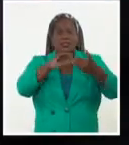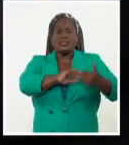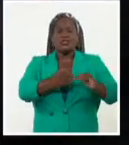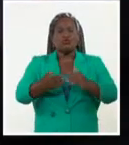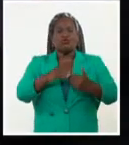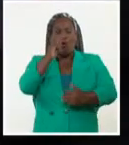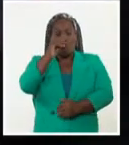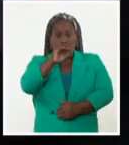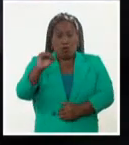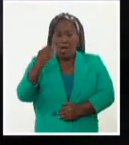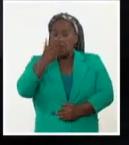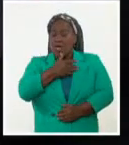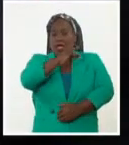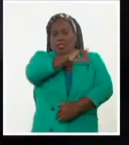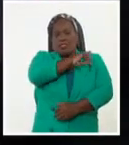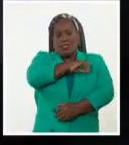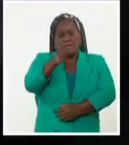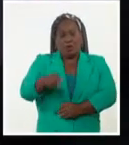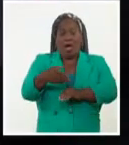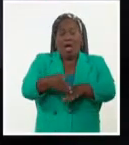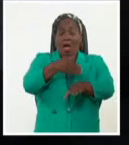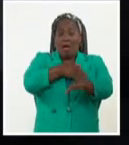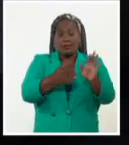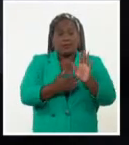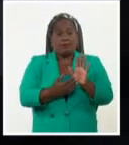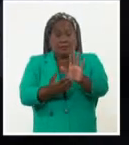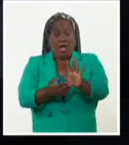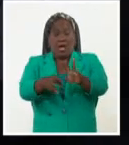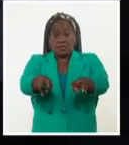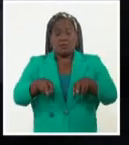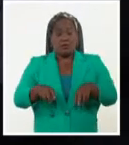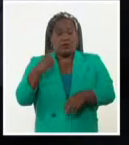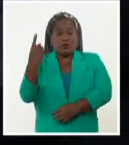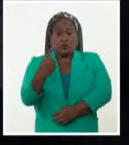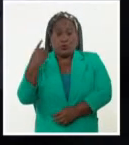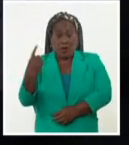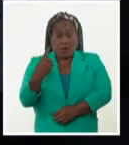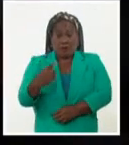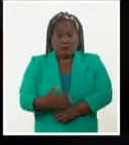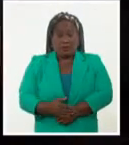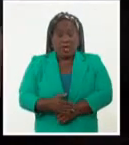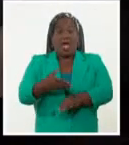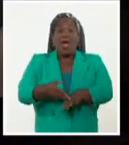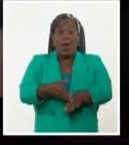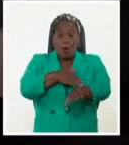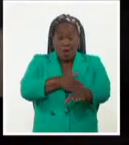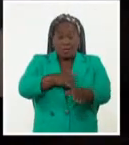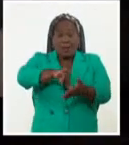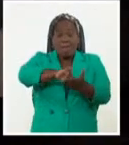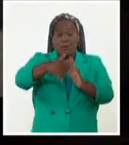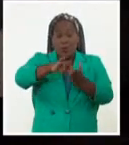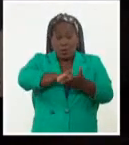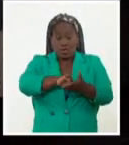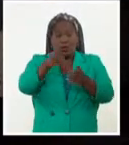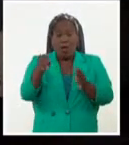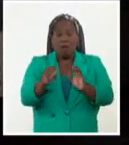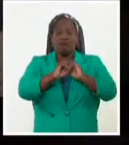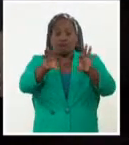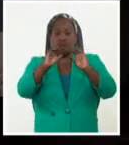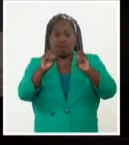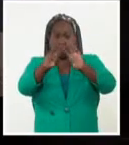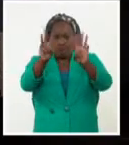los diputados, previa a su presentación oportunamente a la Asamblea Nacional. Ambos anteproyectos se publicarán en los sitios web del Parlamento Cubano y